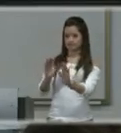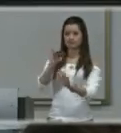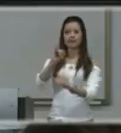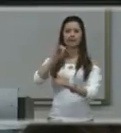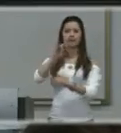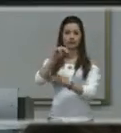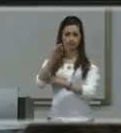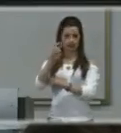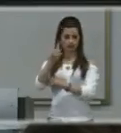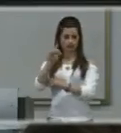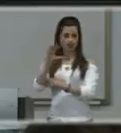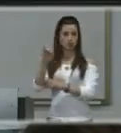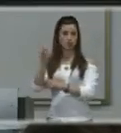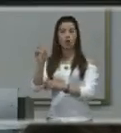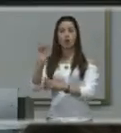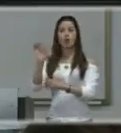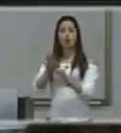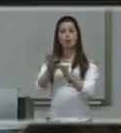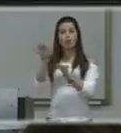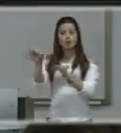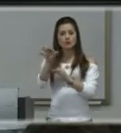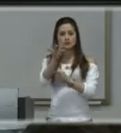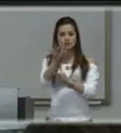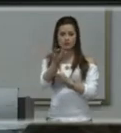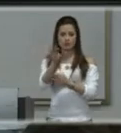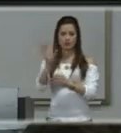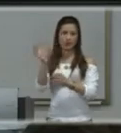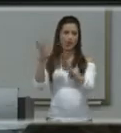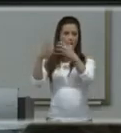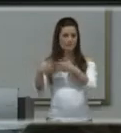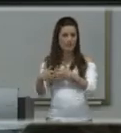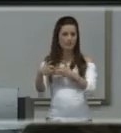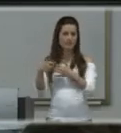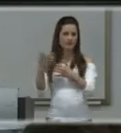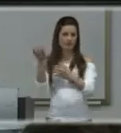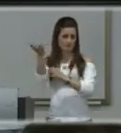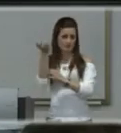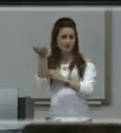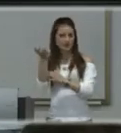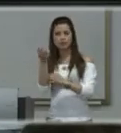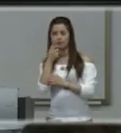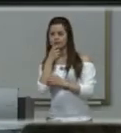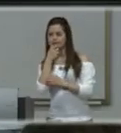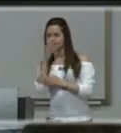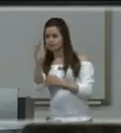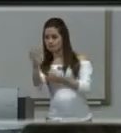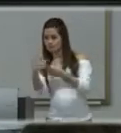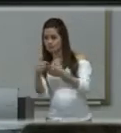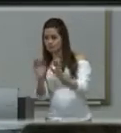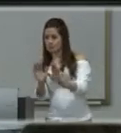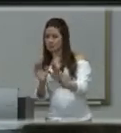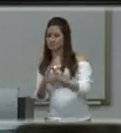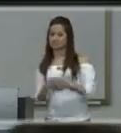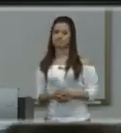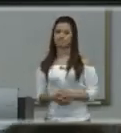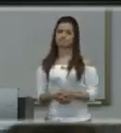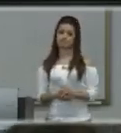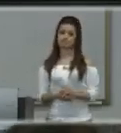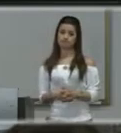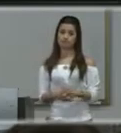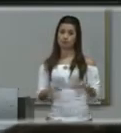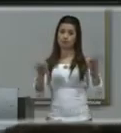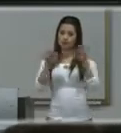que para dar subsidios exigen la interdicción, fondos de pensiones. Pero, y es importante también entender quién ha sido